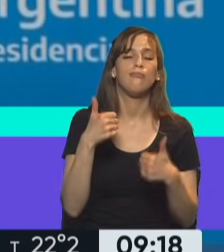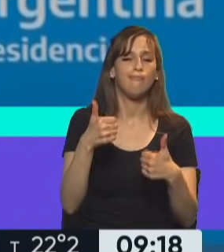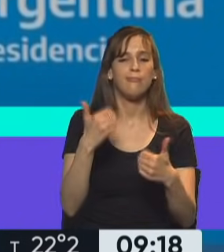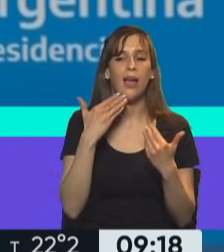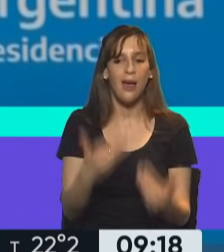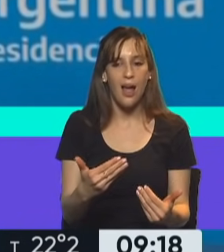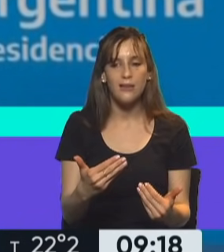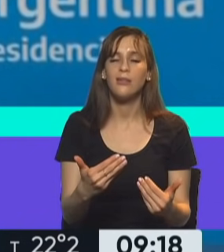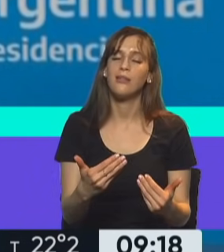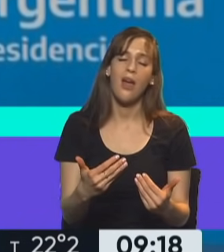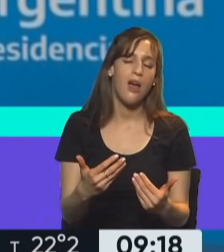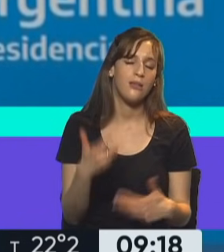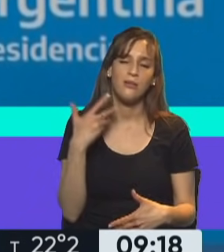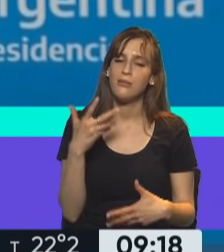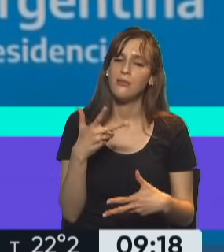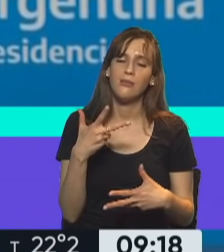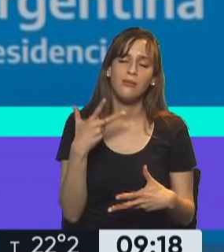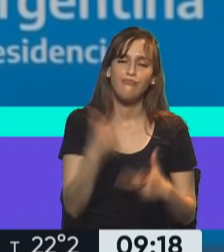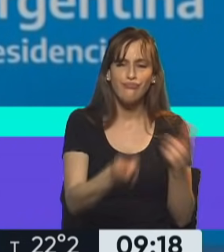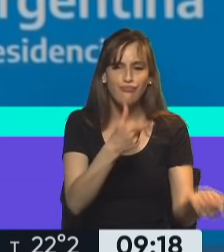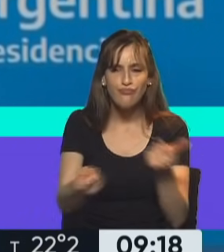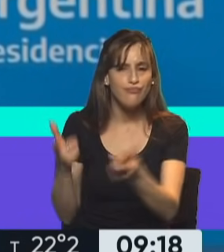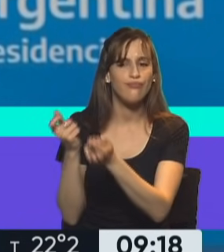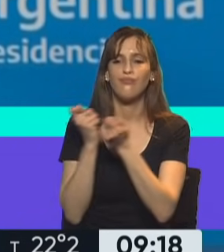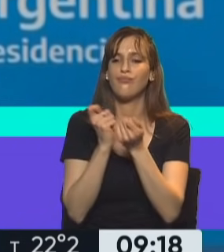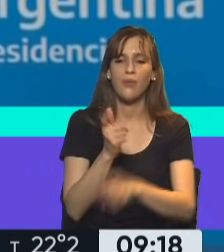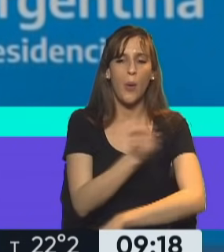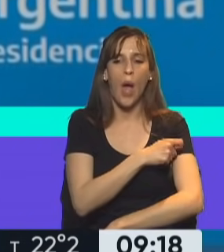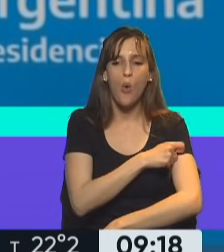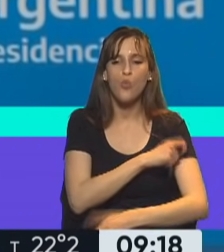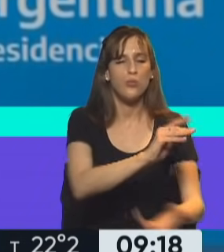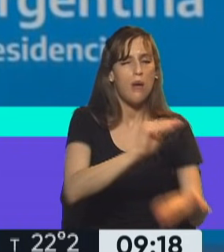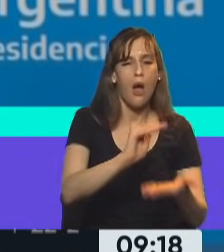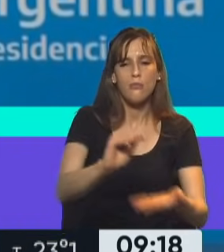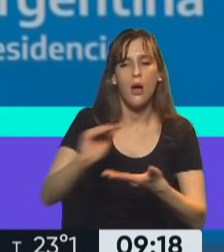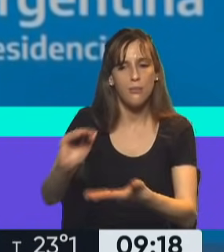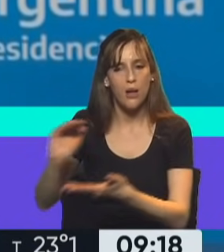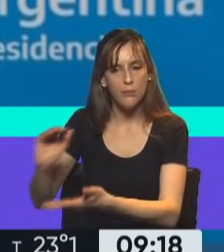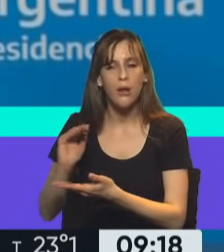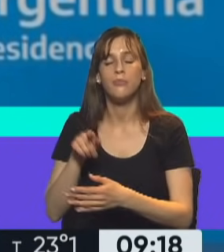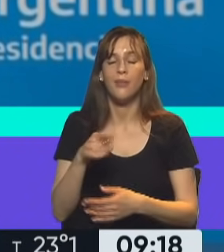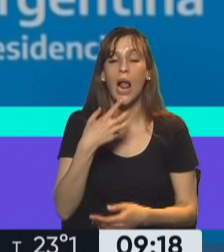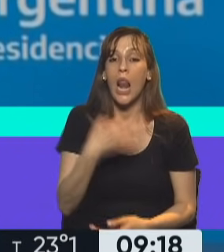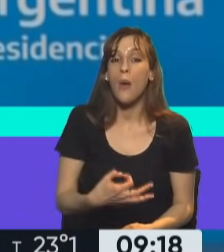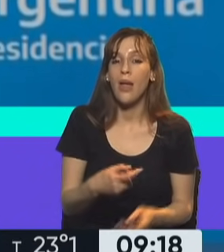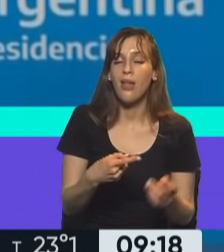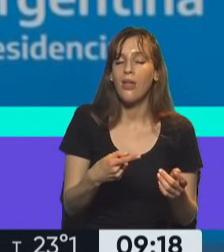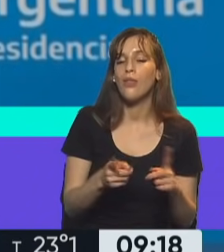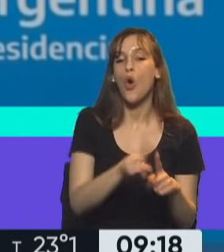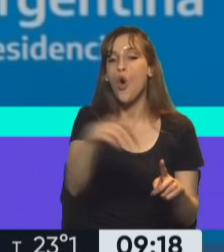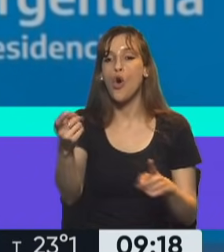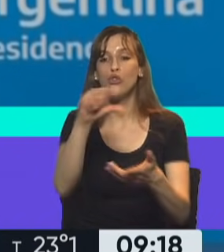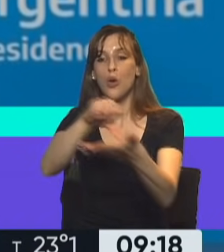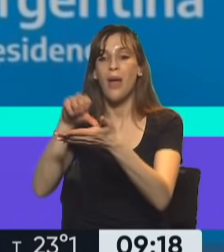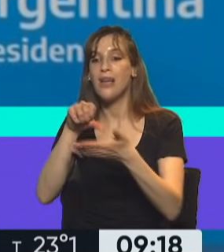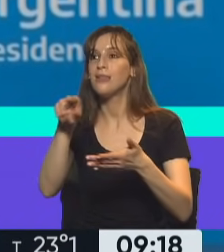de vacunas que consigue en la Argentina, gracias a la gran gestión que ha hecho el Gobierno Nacional en ese sentido. La verdad que son estrategias que otros países